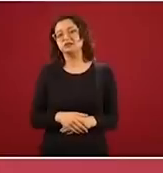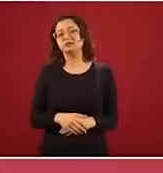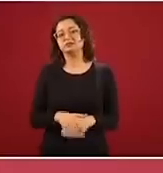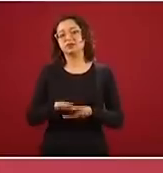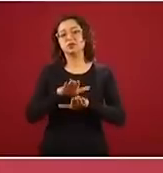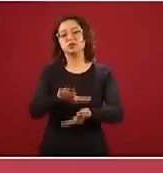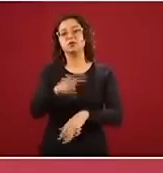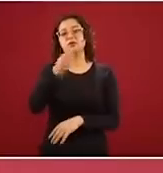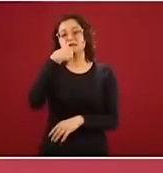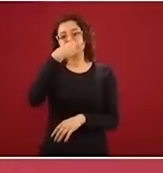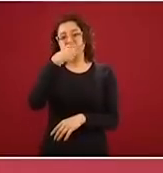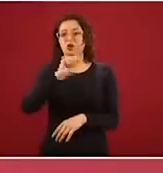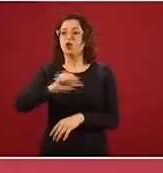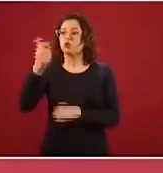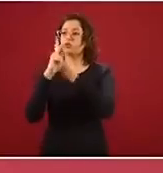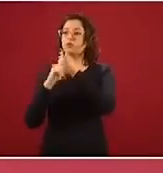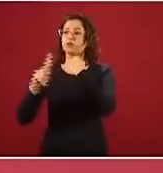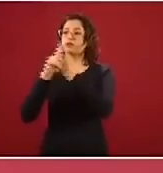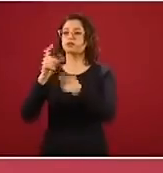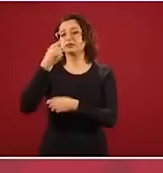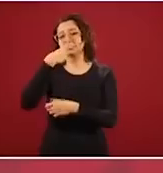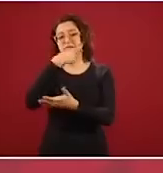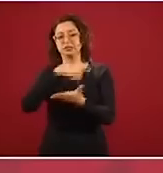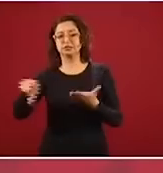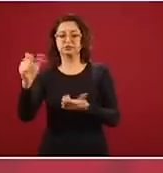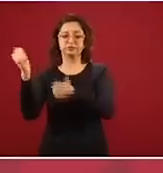medicinas que se están comprando en el extranjero,